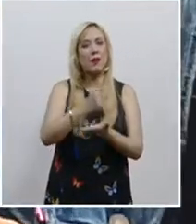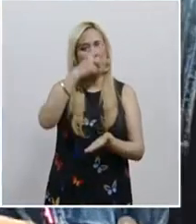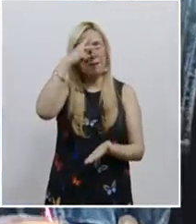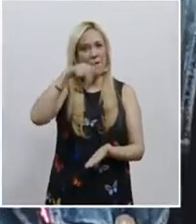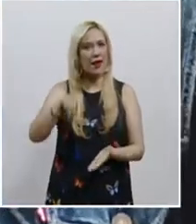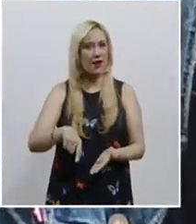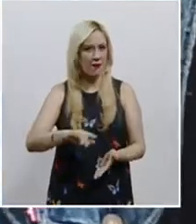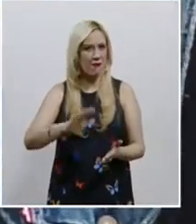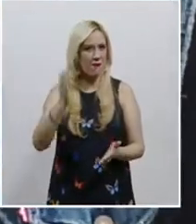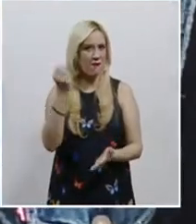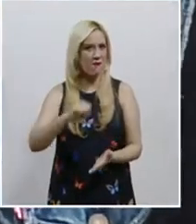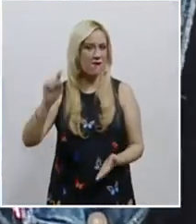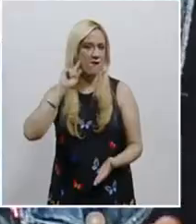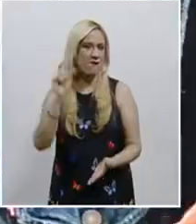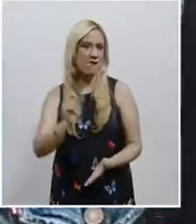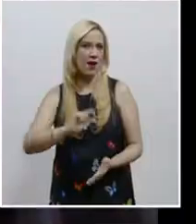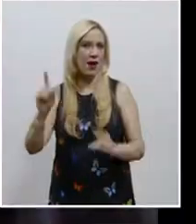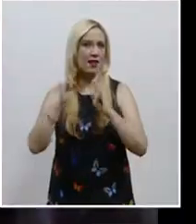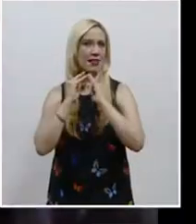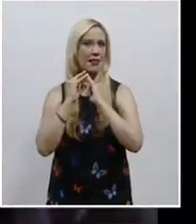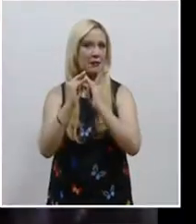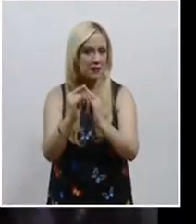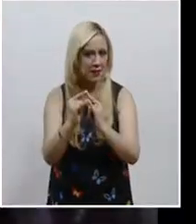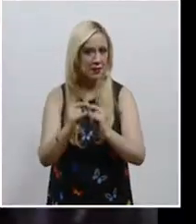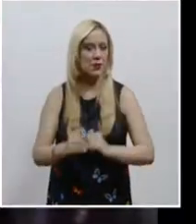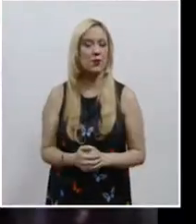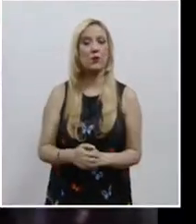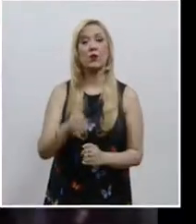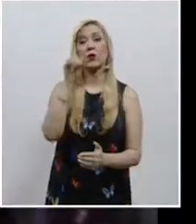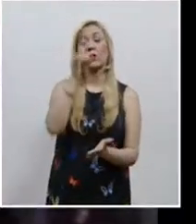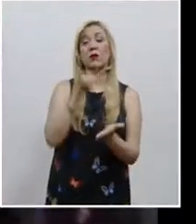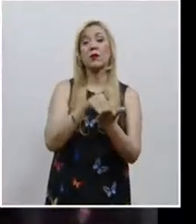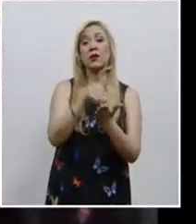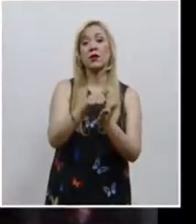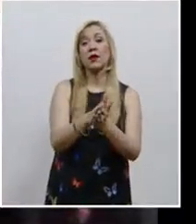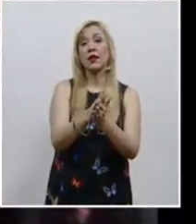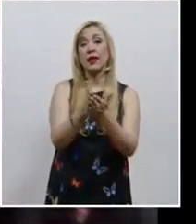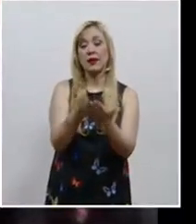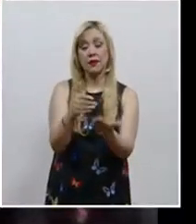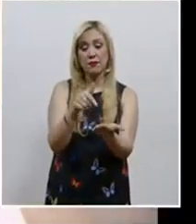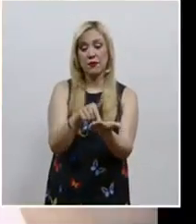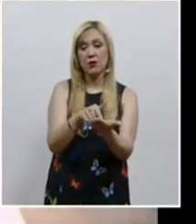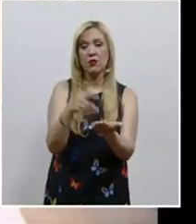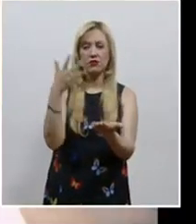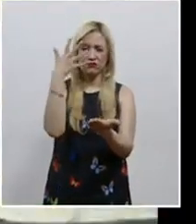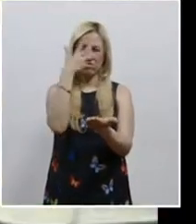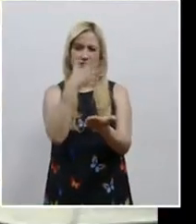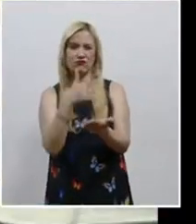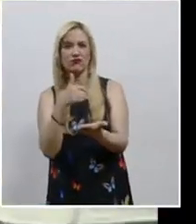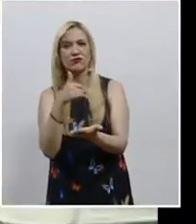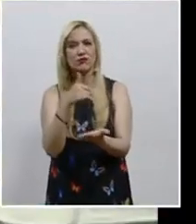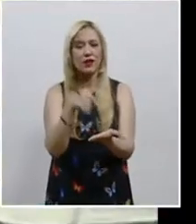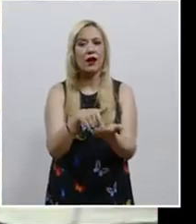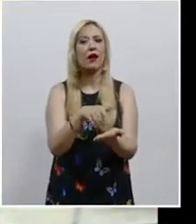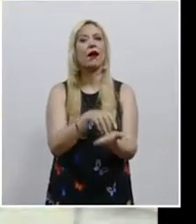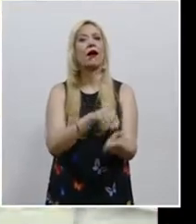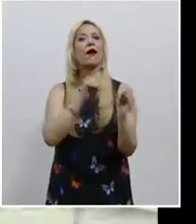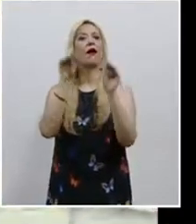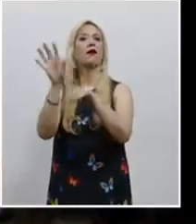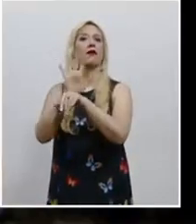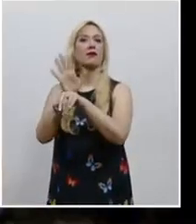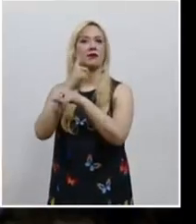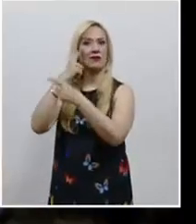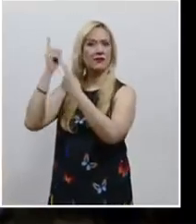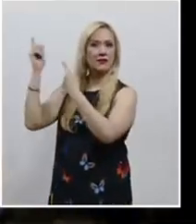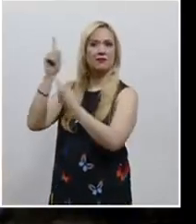el primer escritor mexicano en vender 1 millón de ejemplares del libro Chin Chin el Teporocho, el cual fue llevado a la pantalla grande